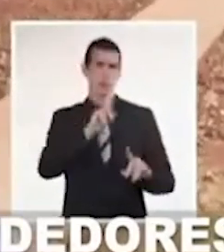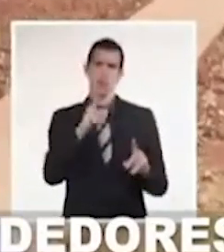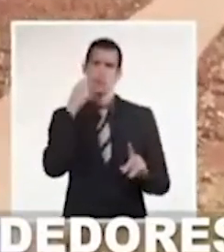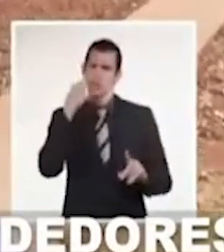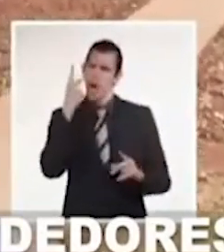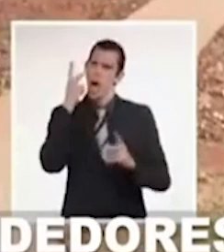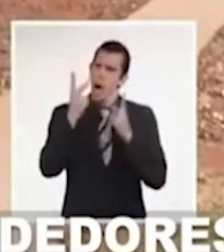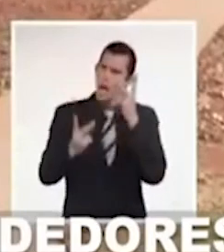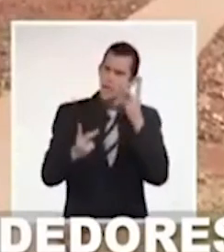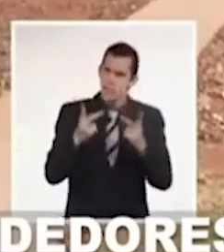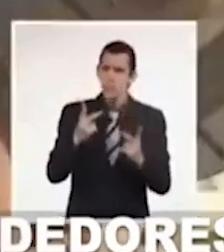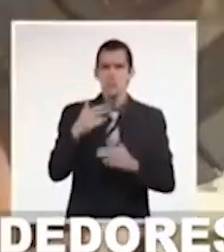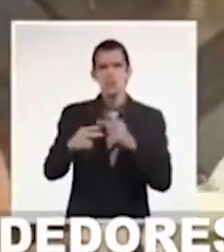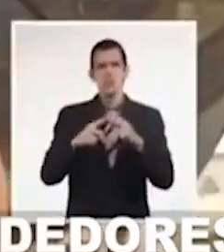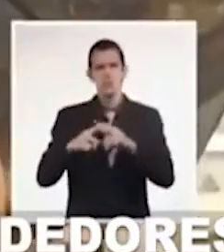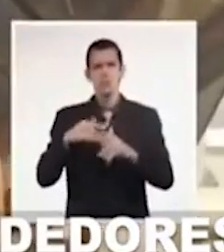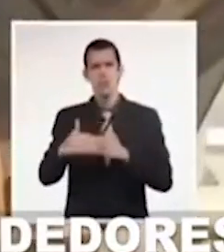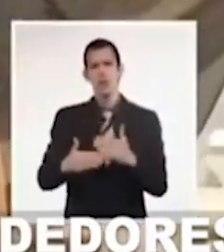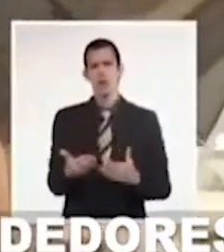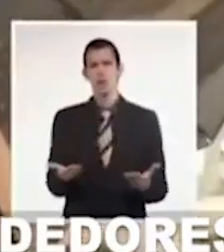al país.